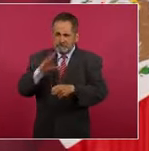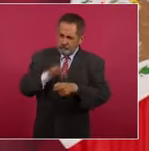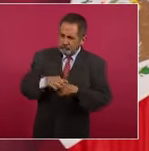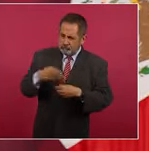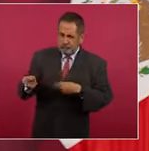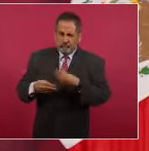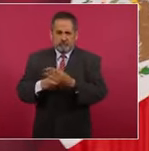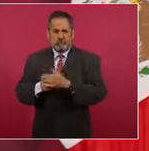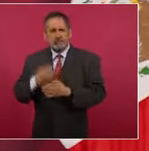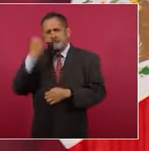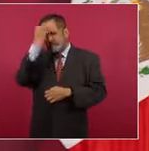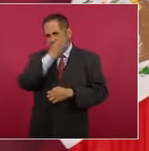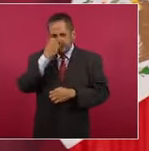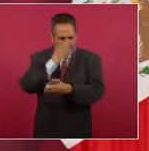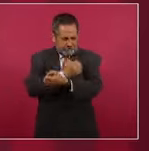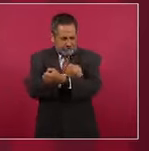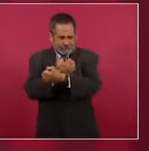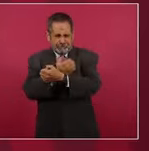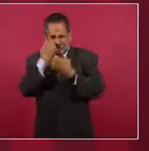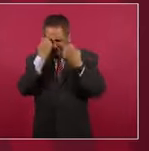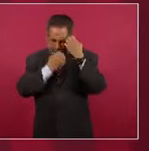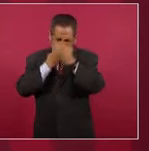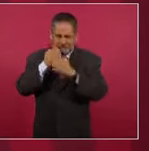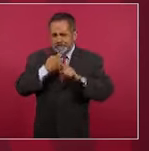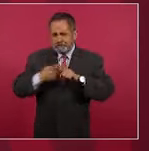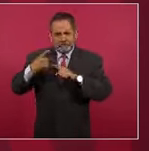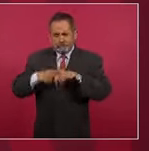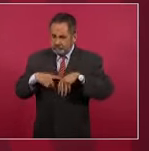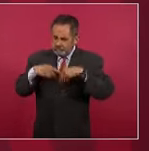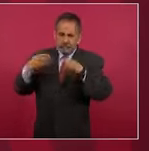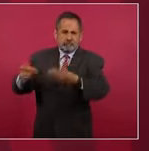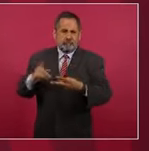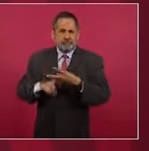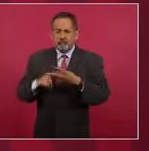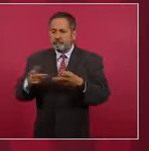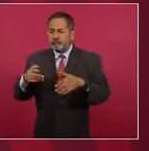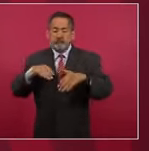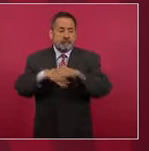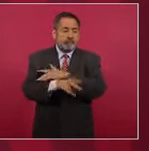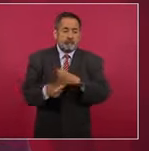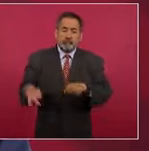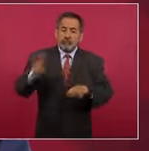todos los análisis clínicos, todas las intervenciones.